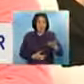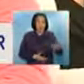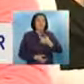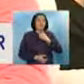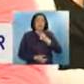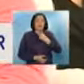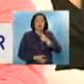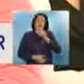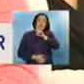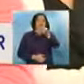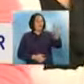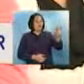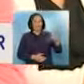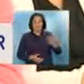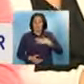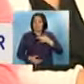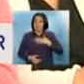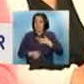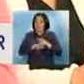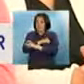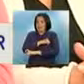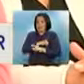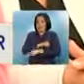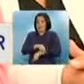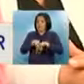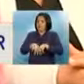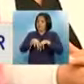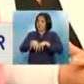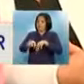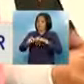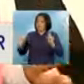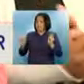gusta es ver a mi país, que todo desfilando